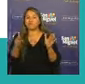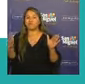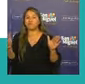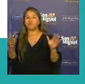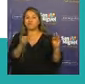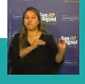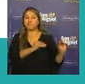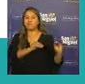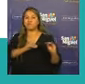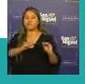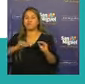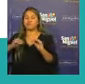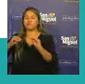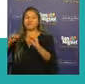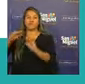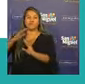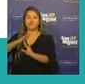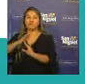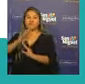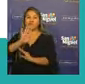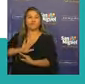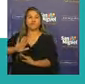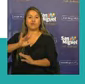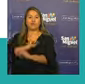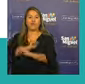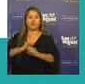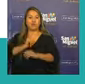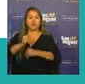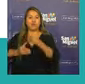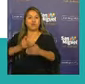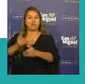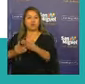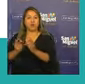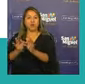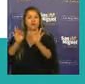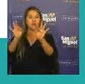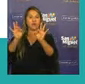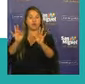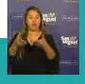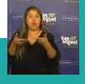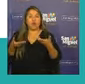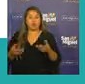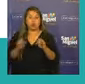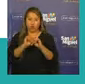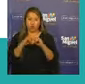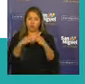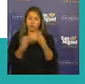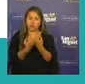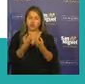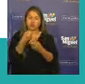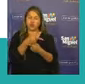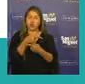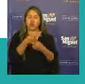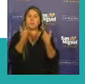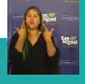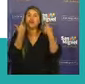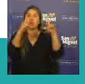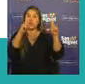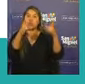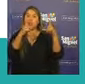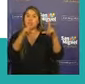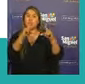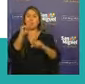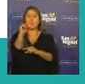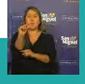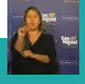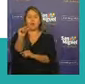que había hecho que no pudiéramos funcionar normalmente. Entonces las organizaciones con personalidad jurídica eran muy